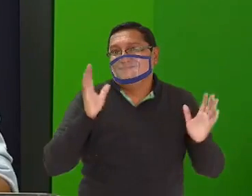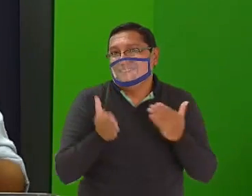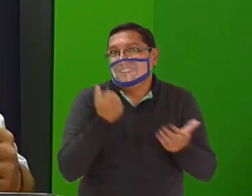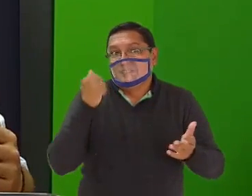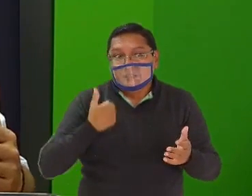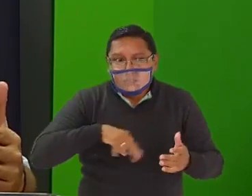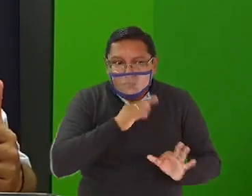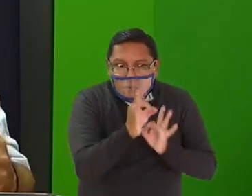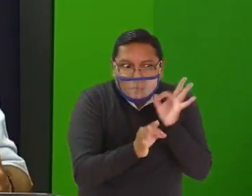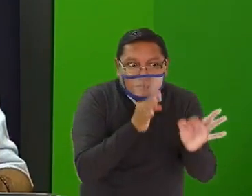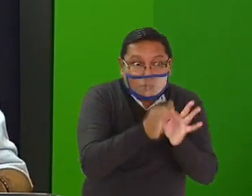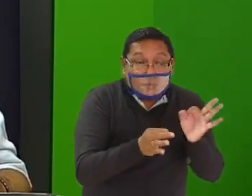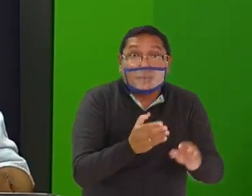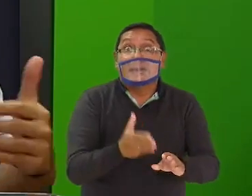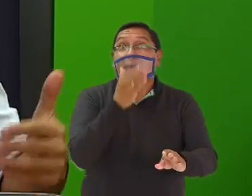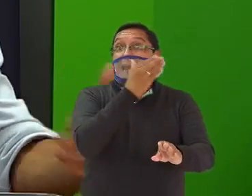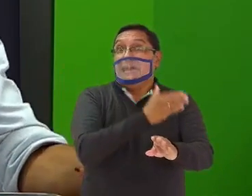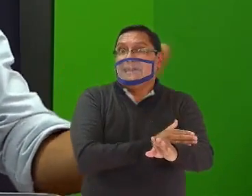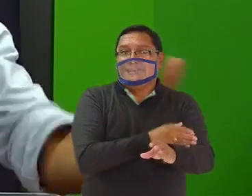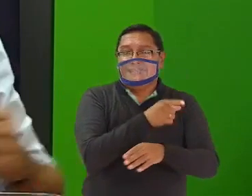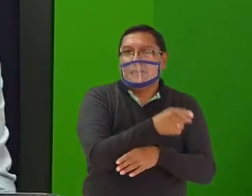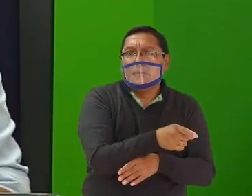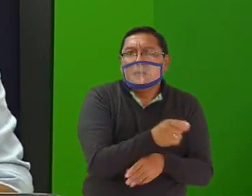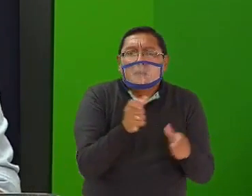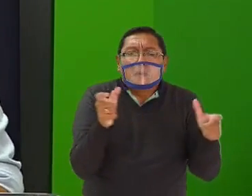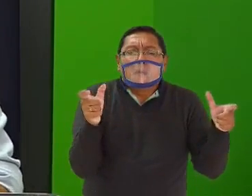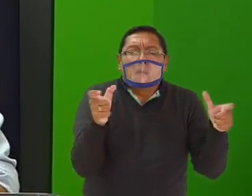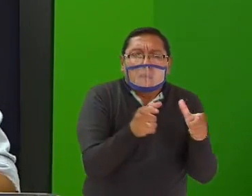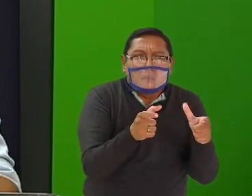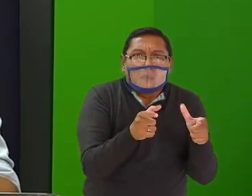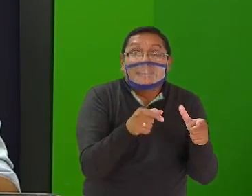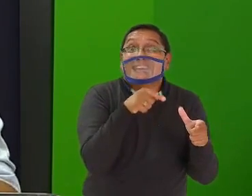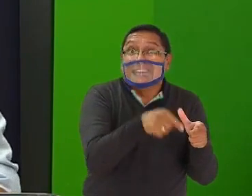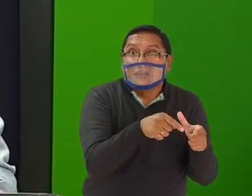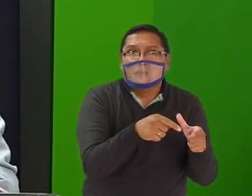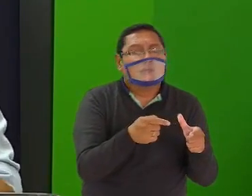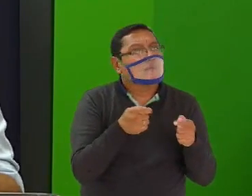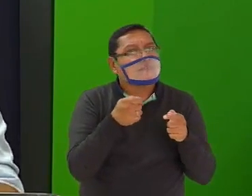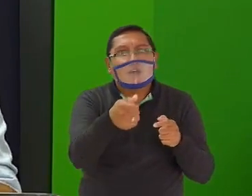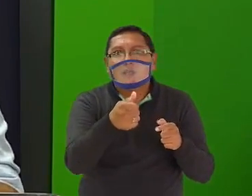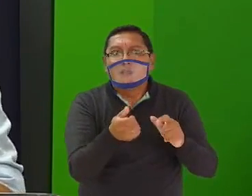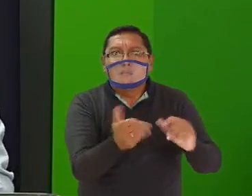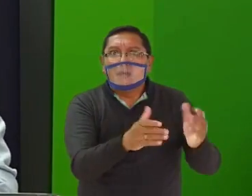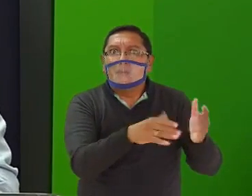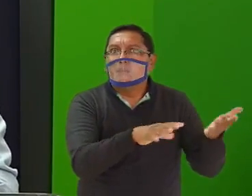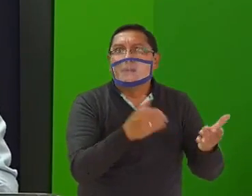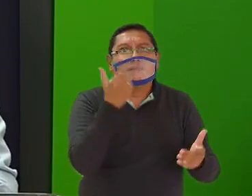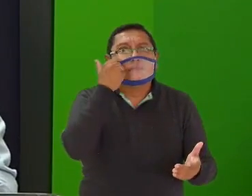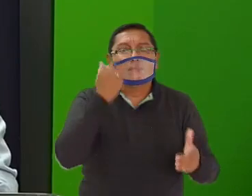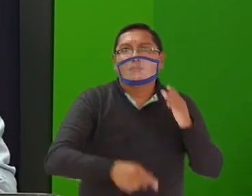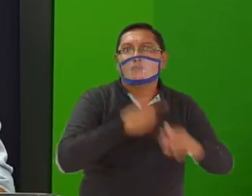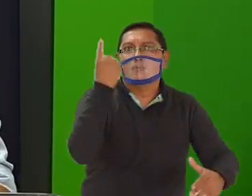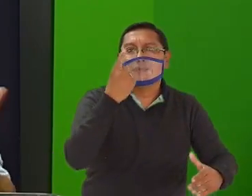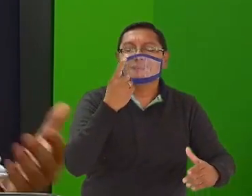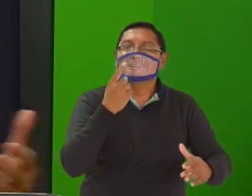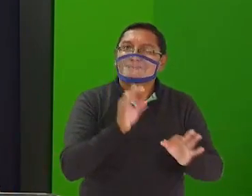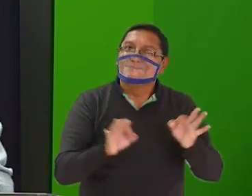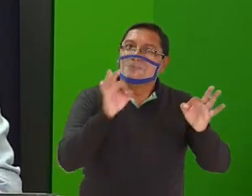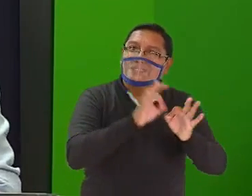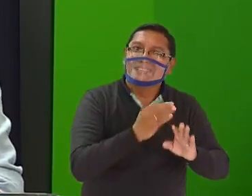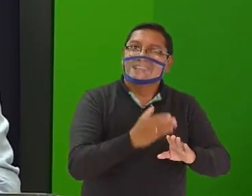quienes, aunque eran una menor parte de los contagiados, estaban poniendo la mayoría de nuestros fallecidos. Hoy, con